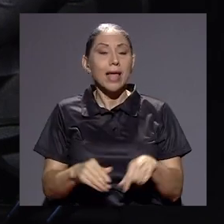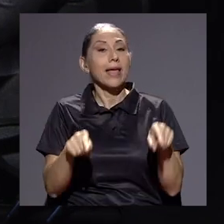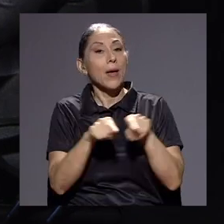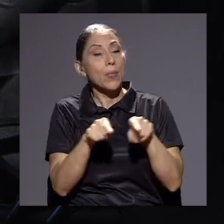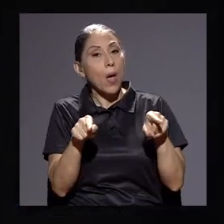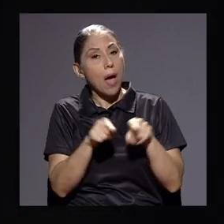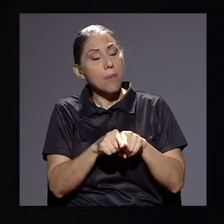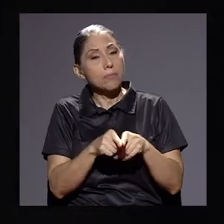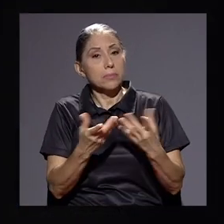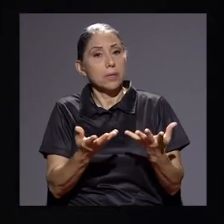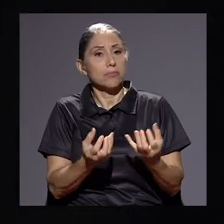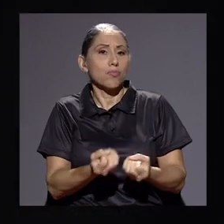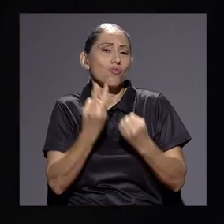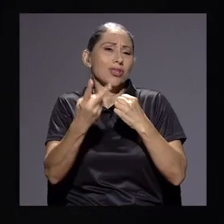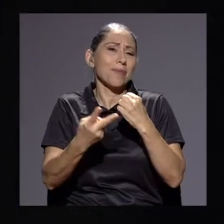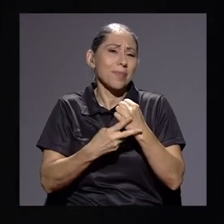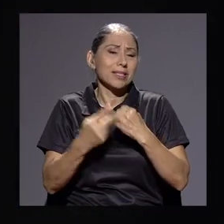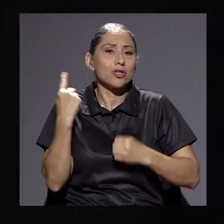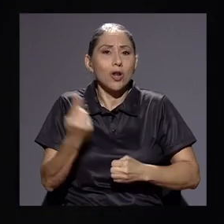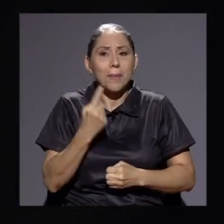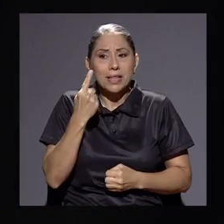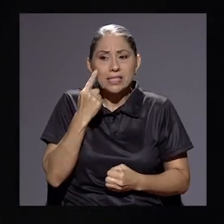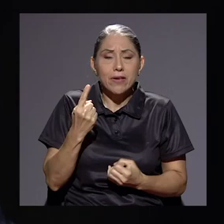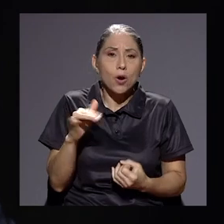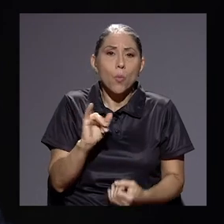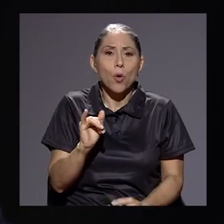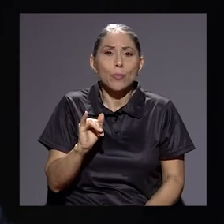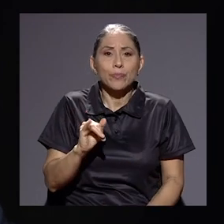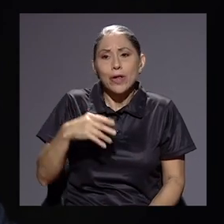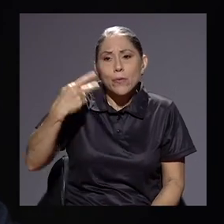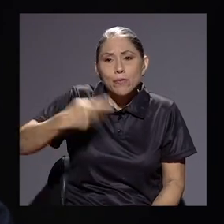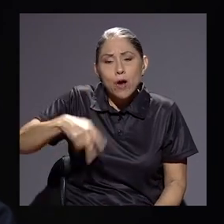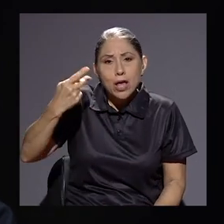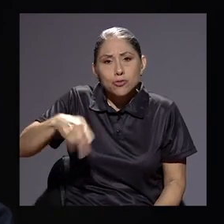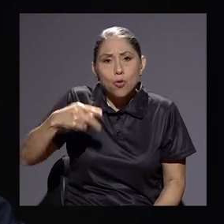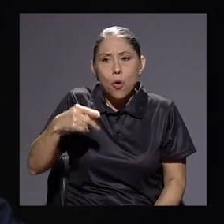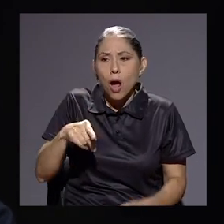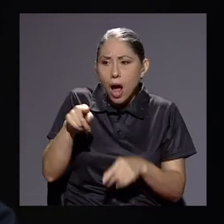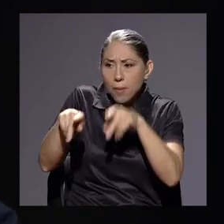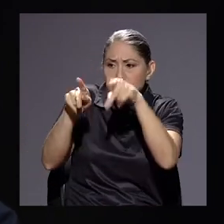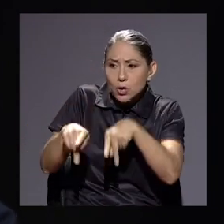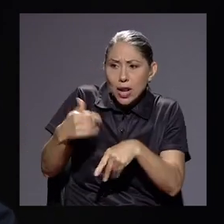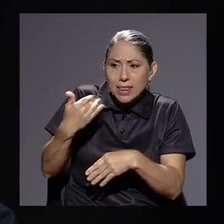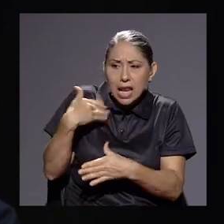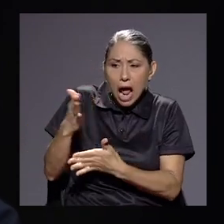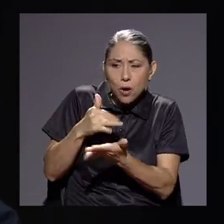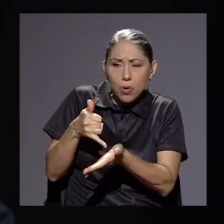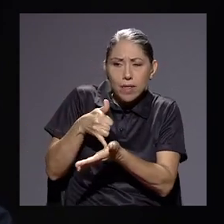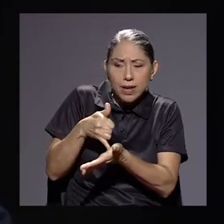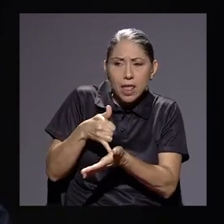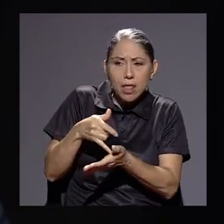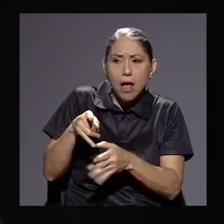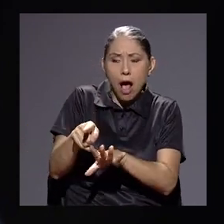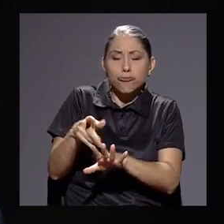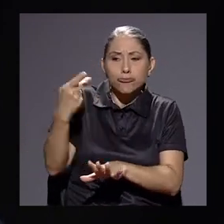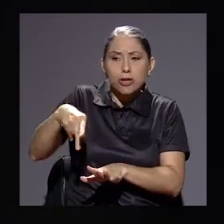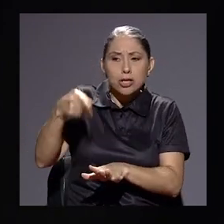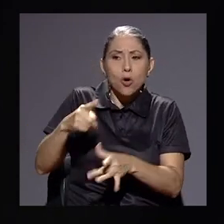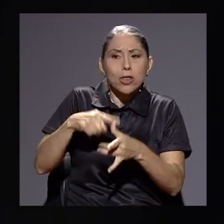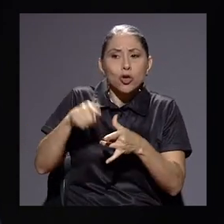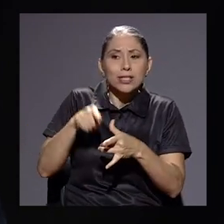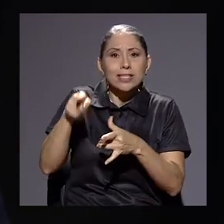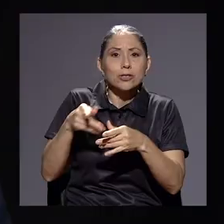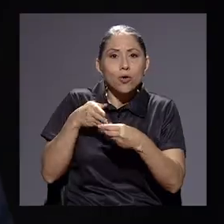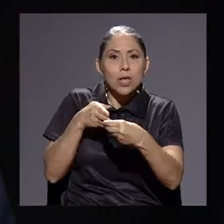quisiera destacar que muchas veces se ve nada más como el factor de riesgo, como una condición en la toma de decisiones, y usted lo ha planteado ahora de una